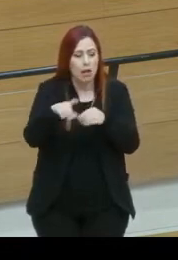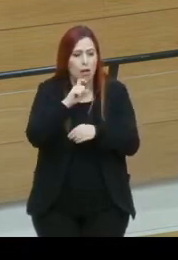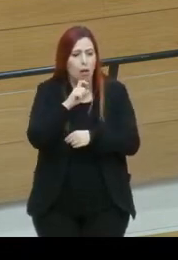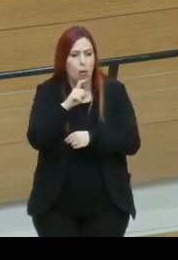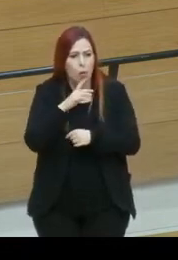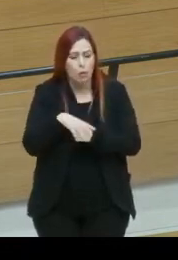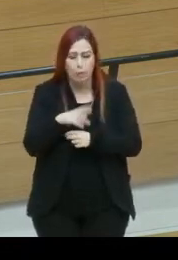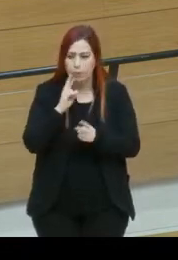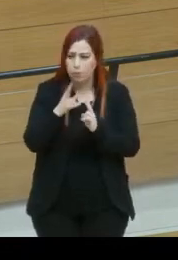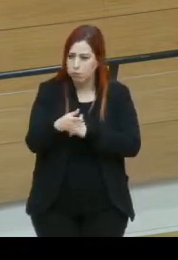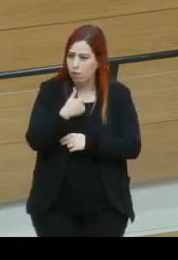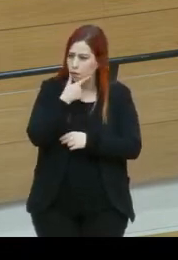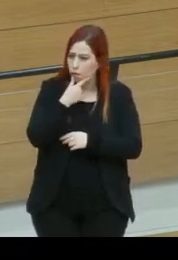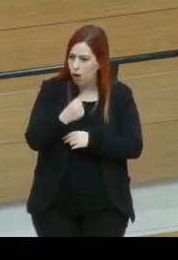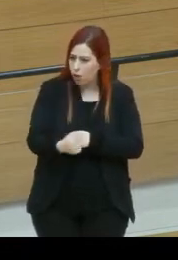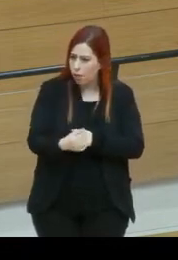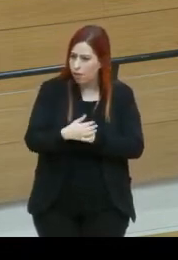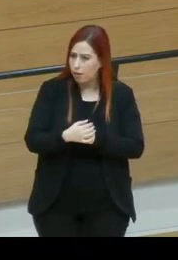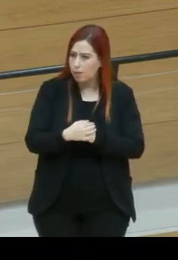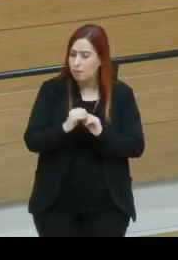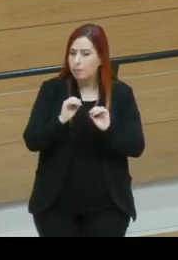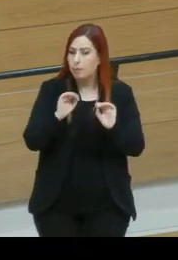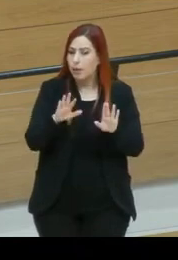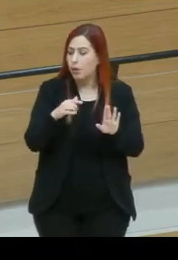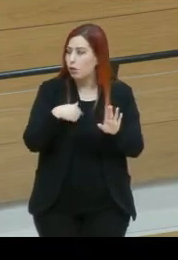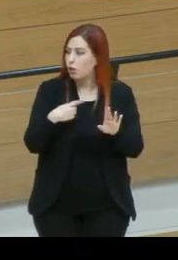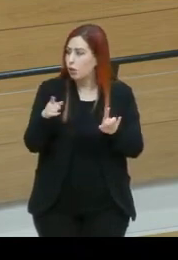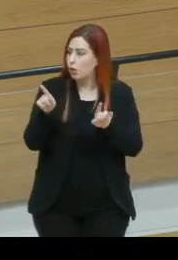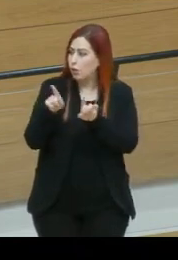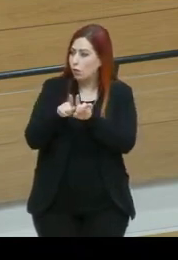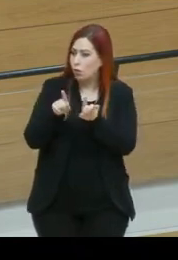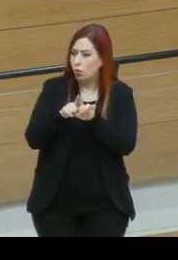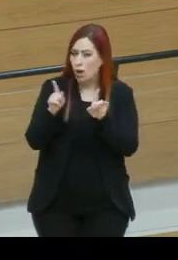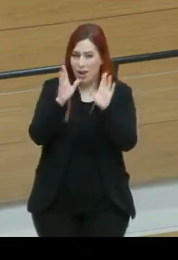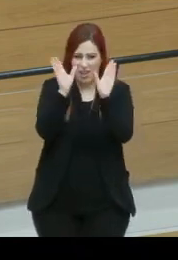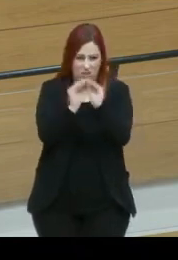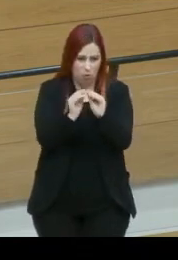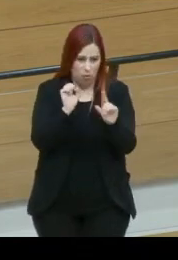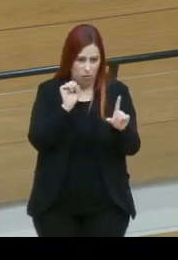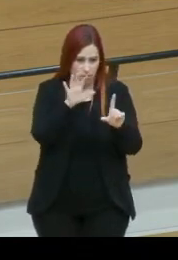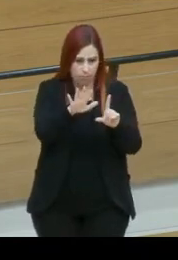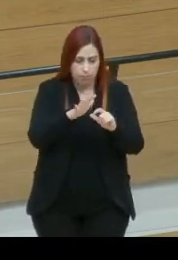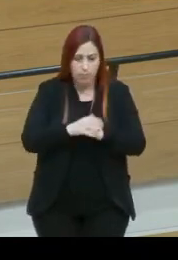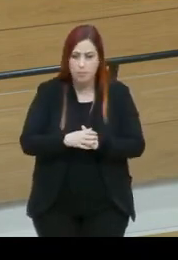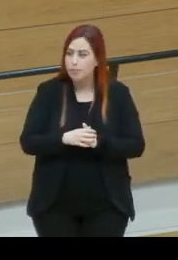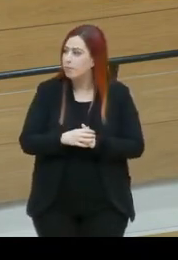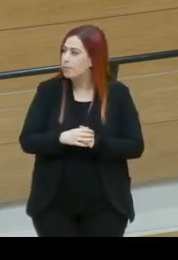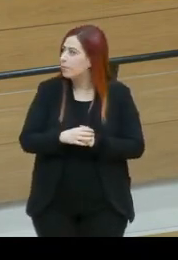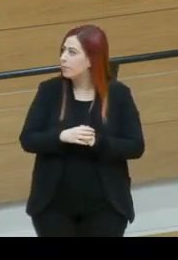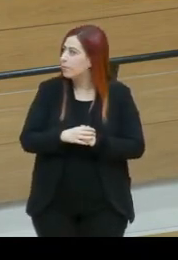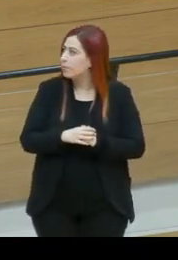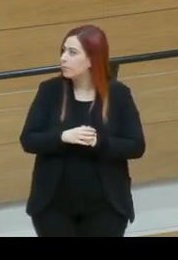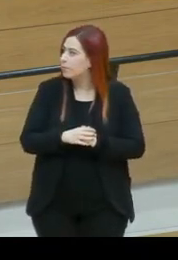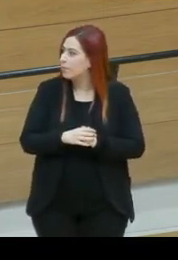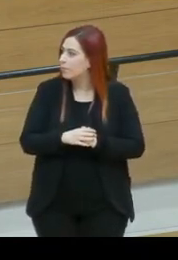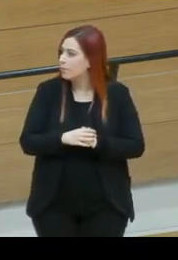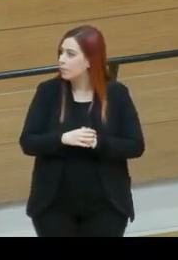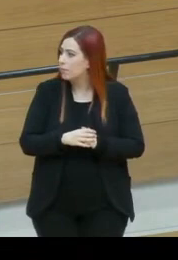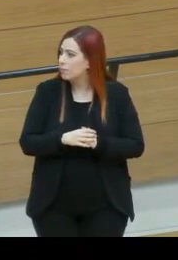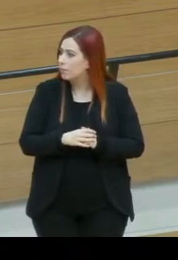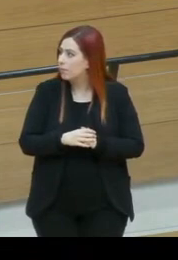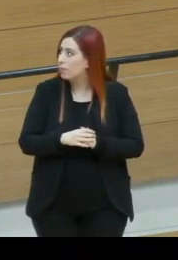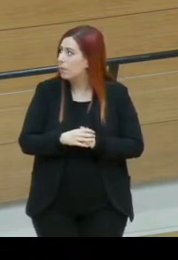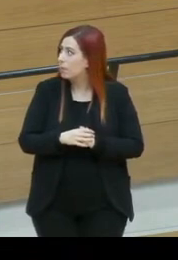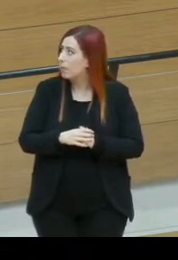pues muy fácil. Lo que pasa es que lo he puesto aquí de forma resumida. No se puede volver. Un